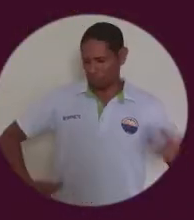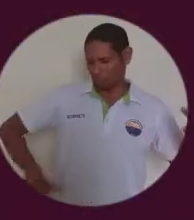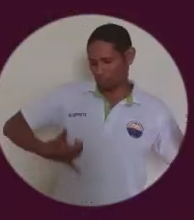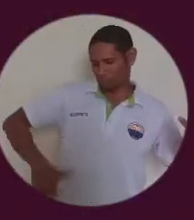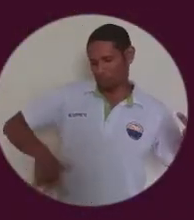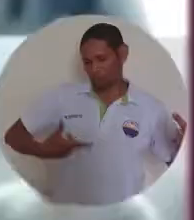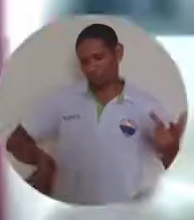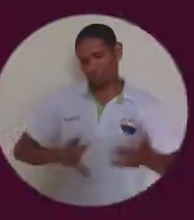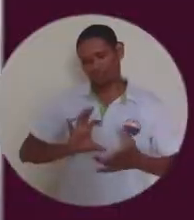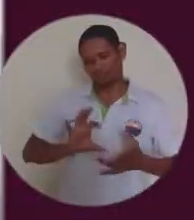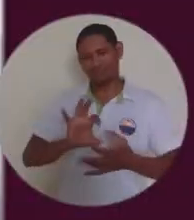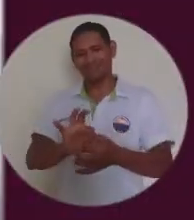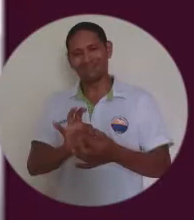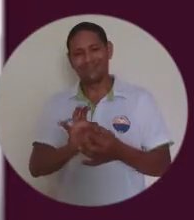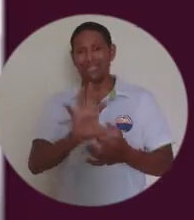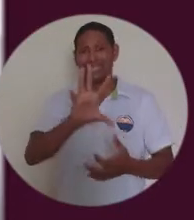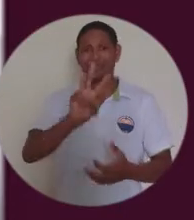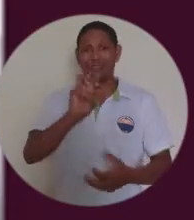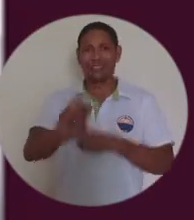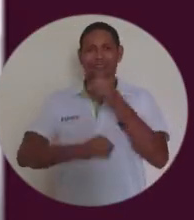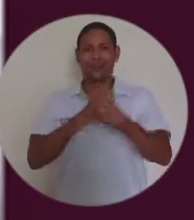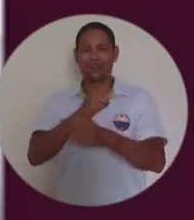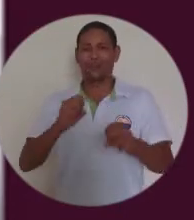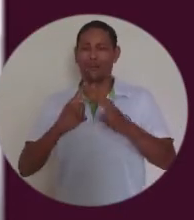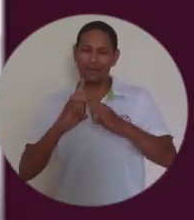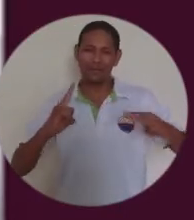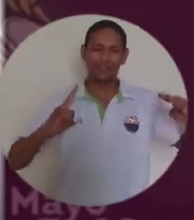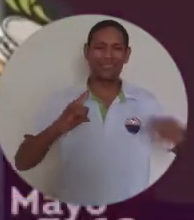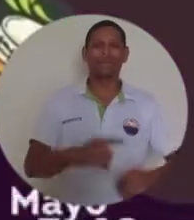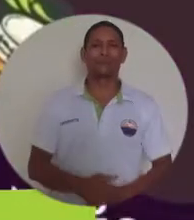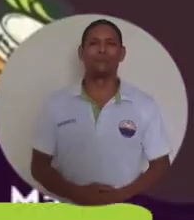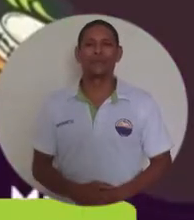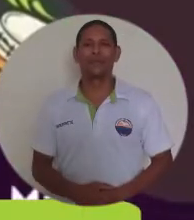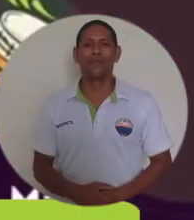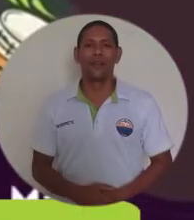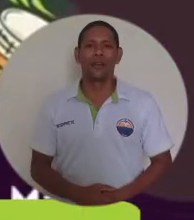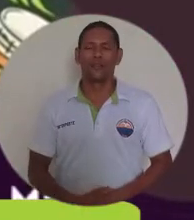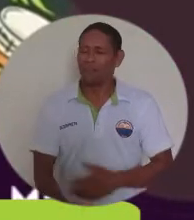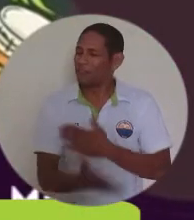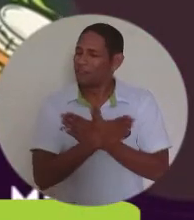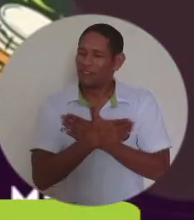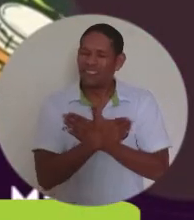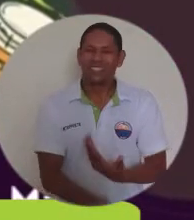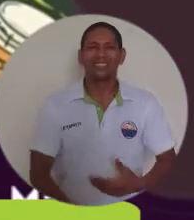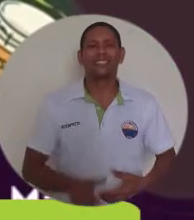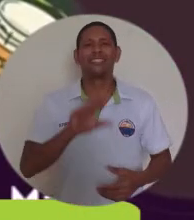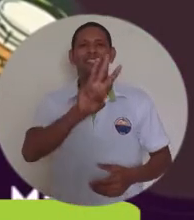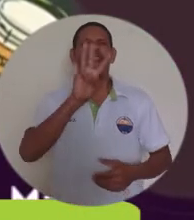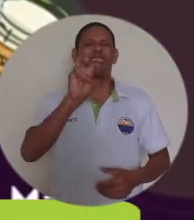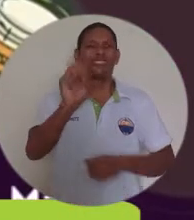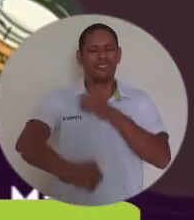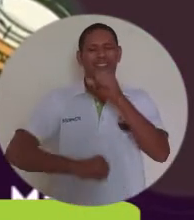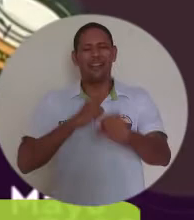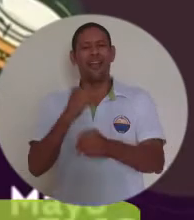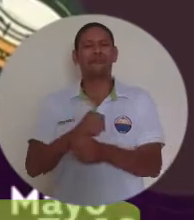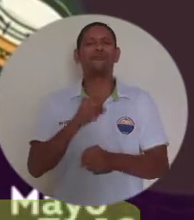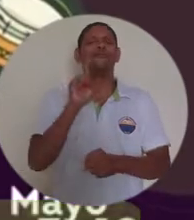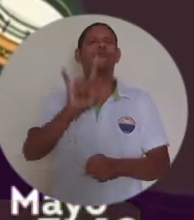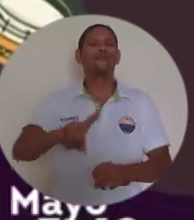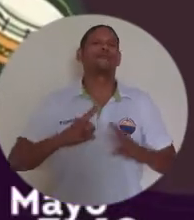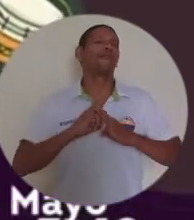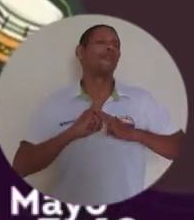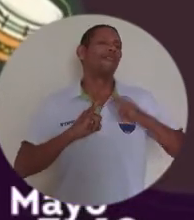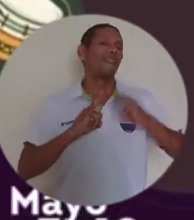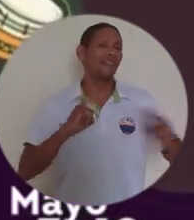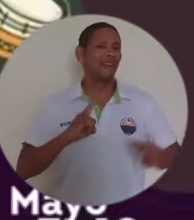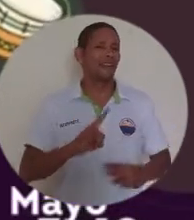la celebración de los 58 años del Alma Mater. Felicidades en los 58 años de la Universidad del